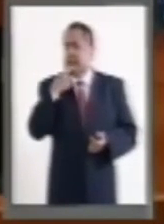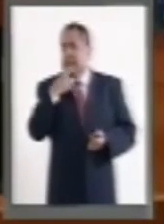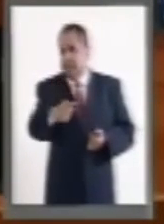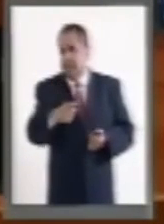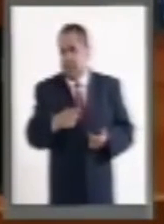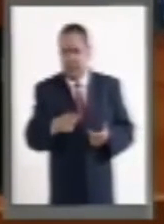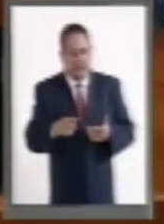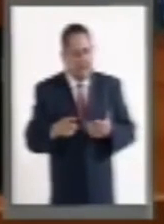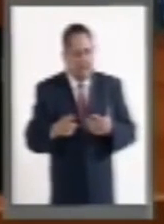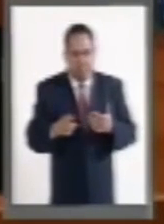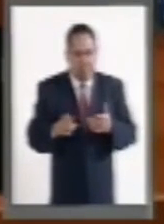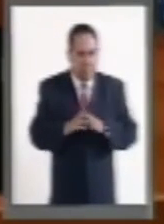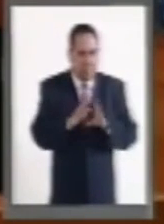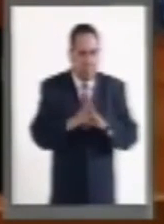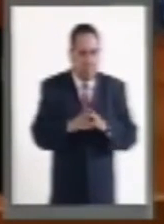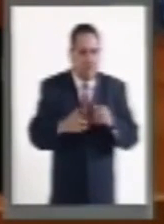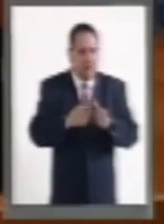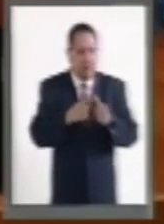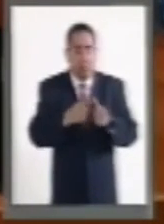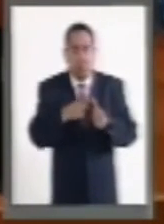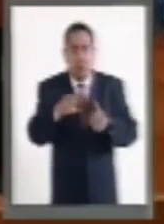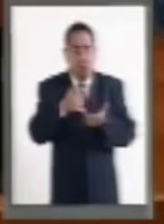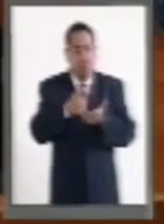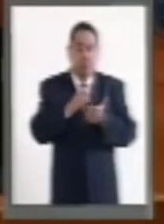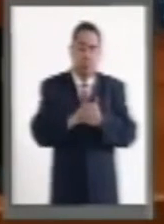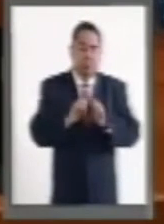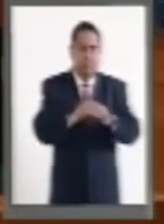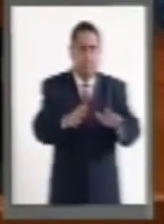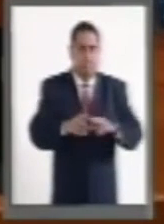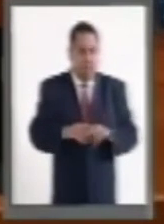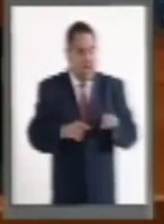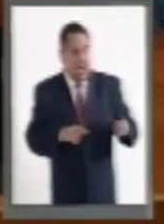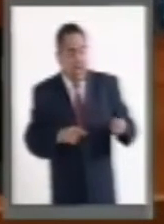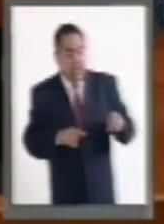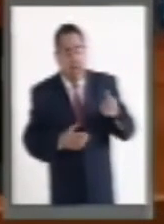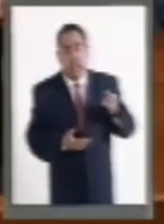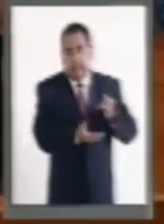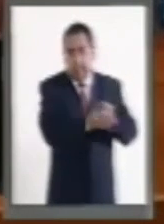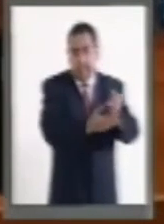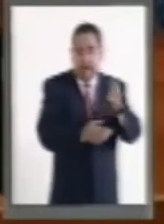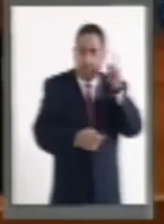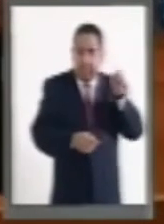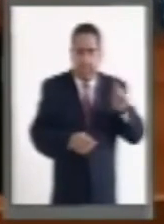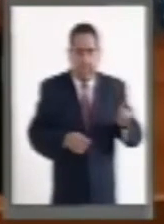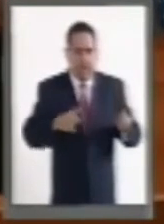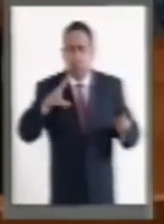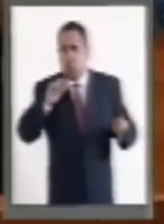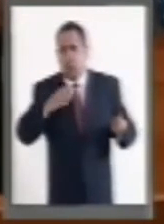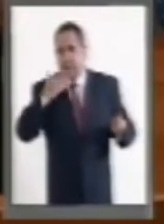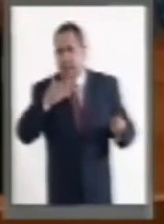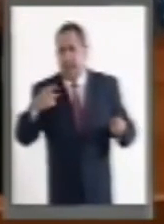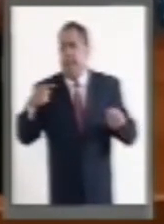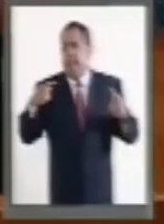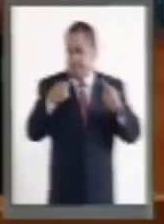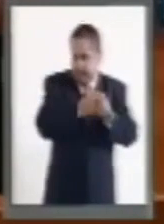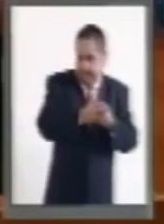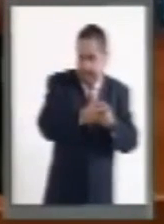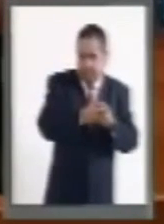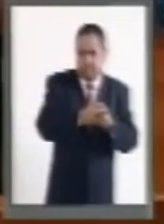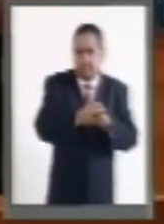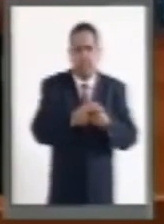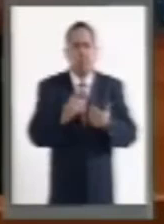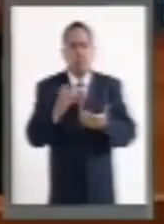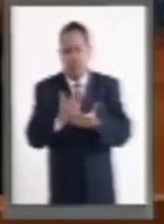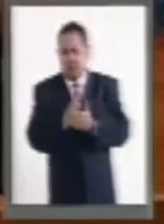que primero circularon un dictamen donde se revocaba la sentencia del Tribunal Estatal y se consagraba